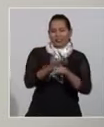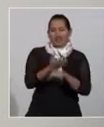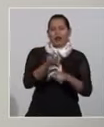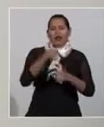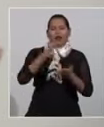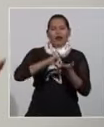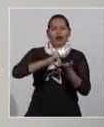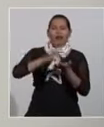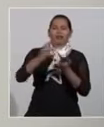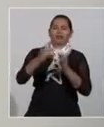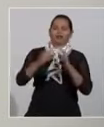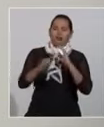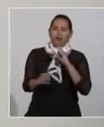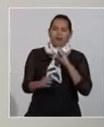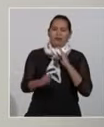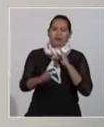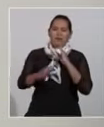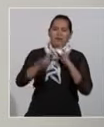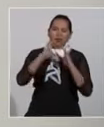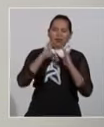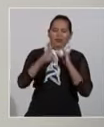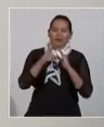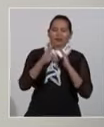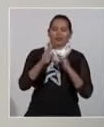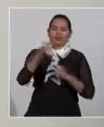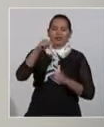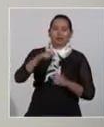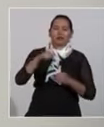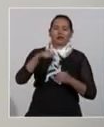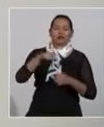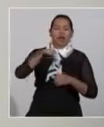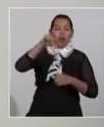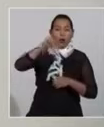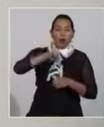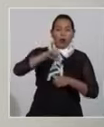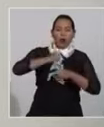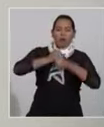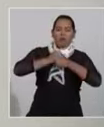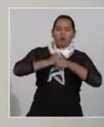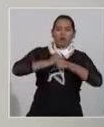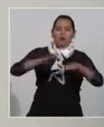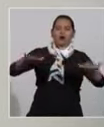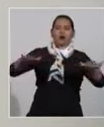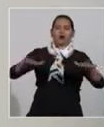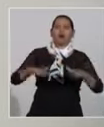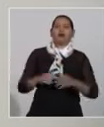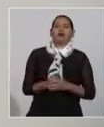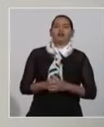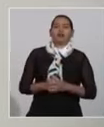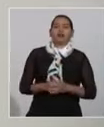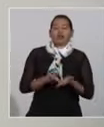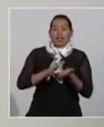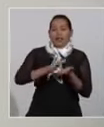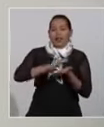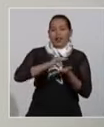comunicación abiertos y digitales que esta noche han transmitido este encuentro. Le agradezco mucho